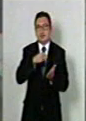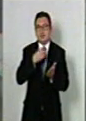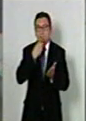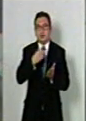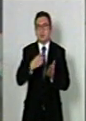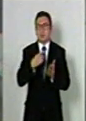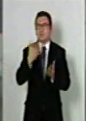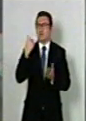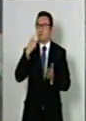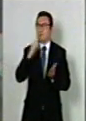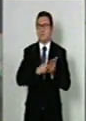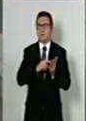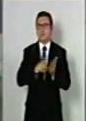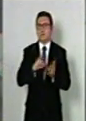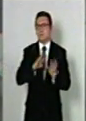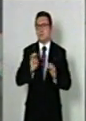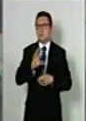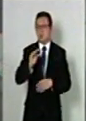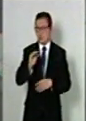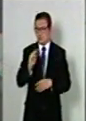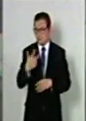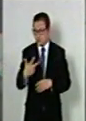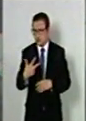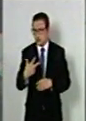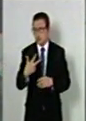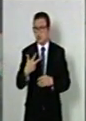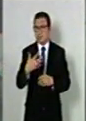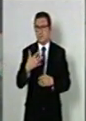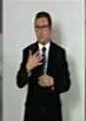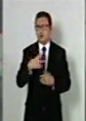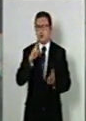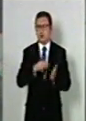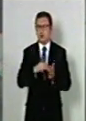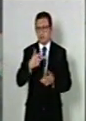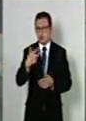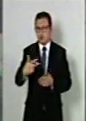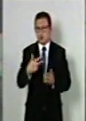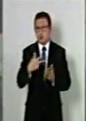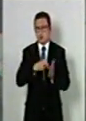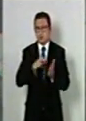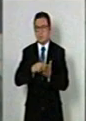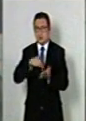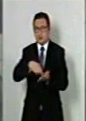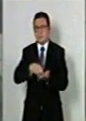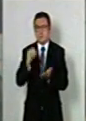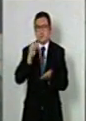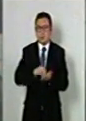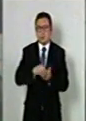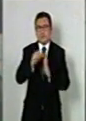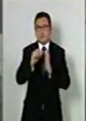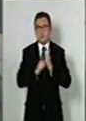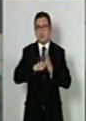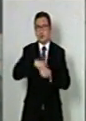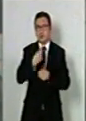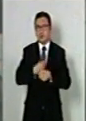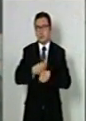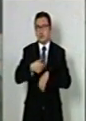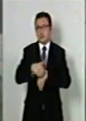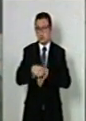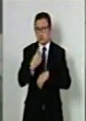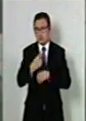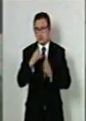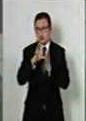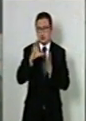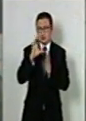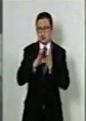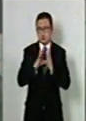Del 98, del 2008, esta reforma profunda al artículo primero constitucional, y se